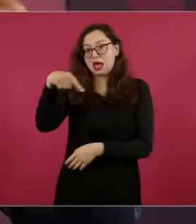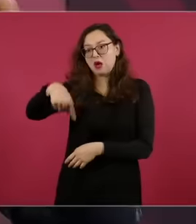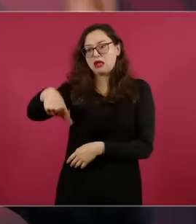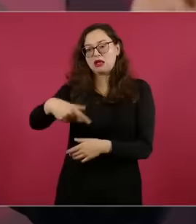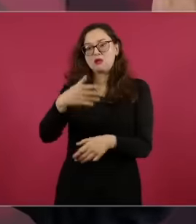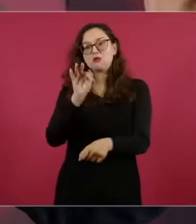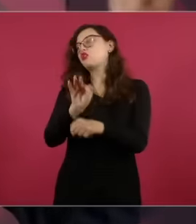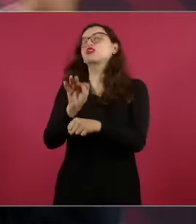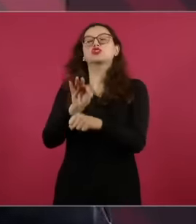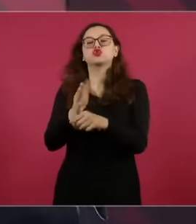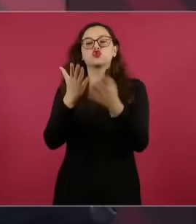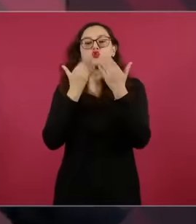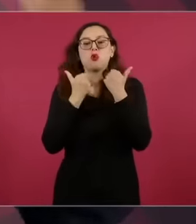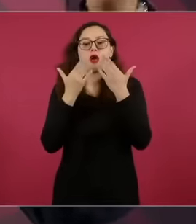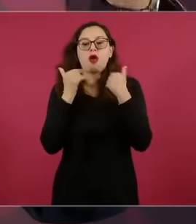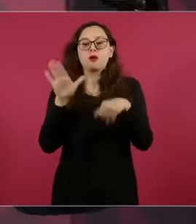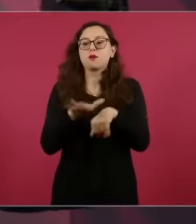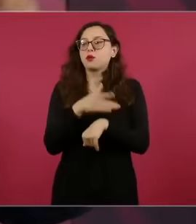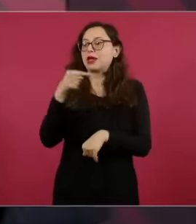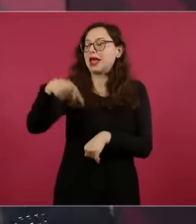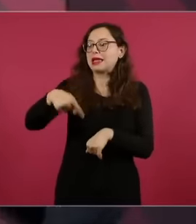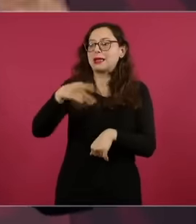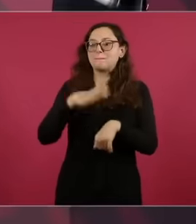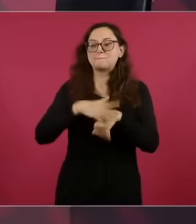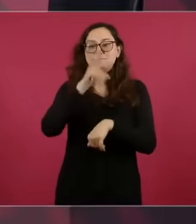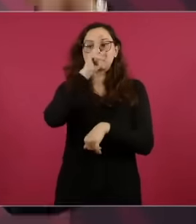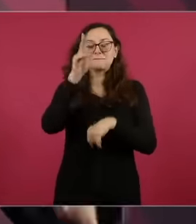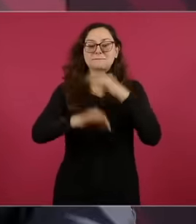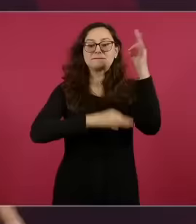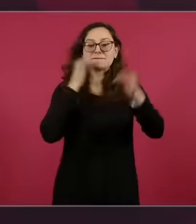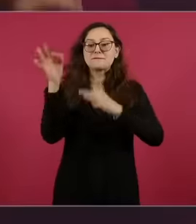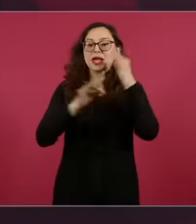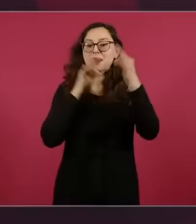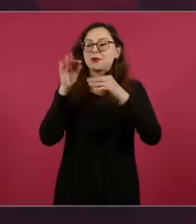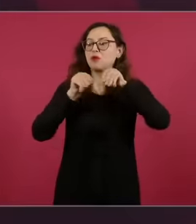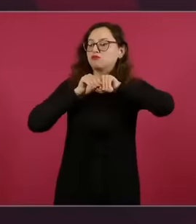es donde la campaña en contra